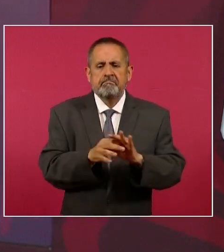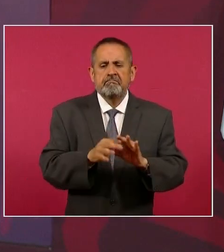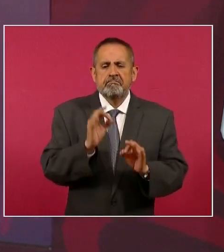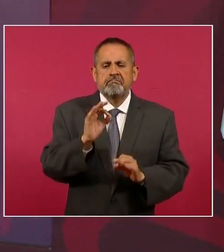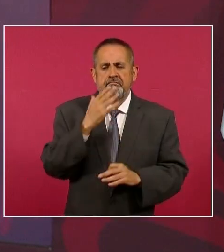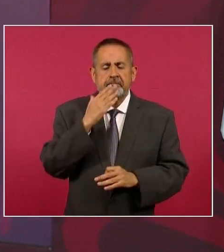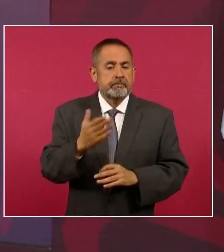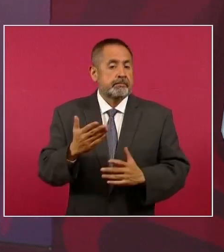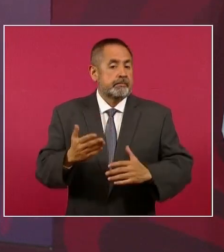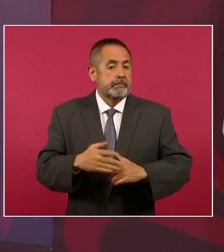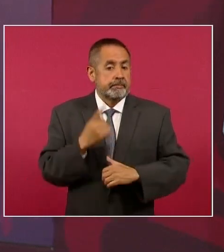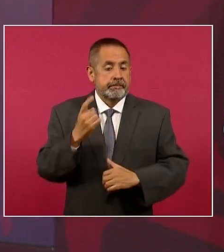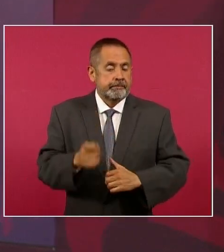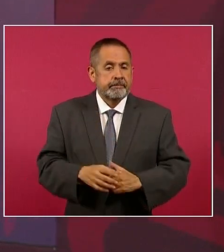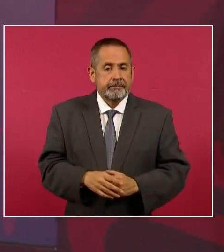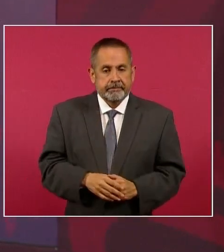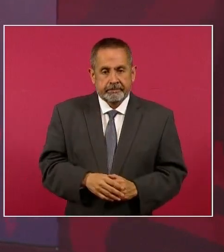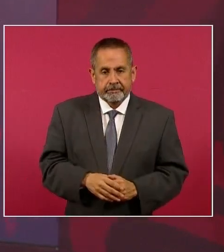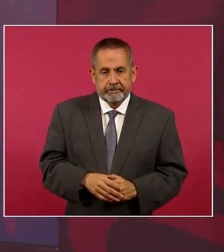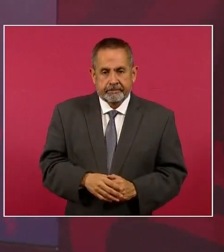porque